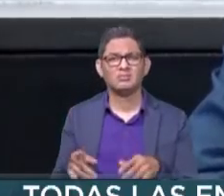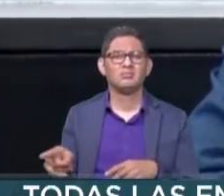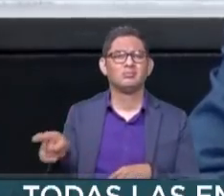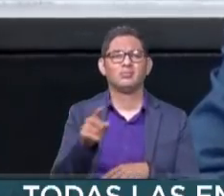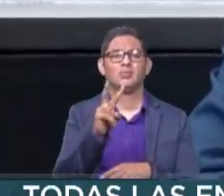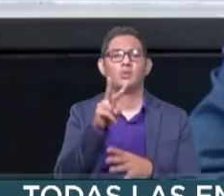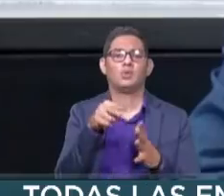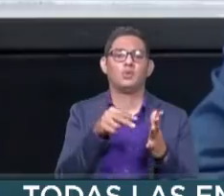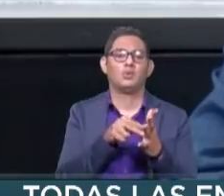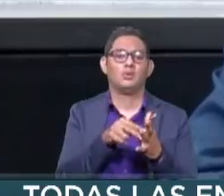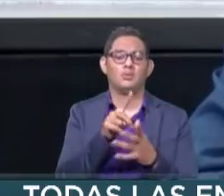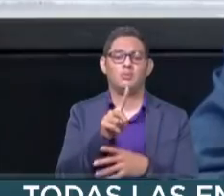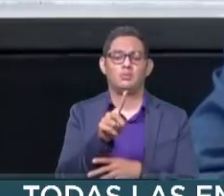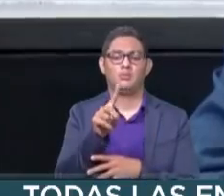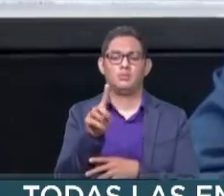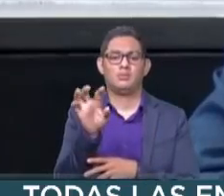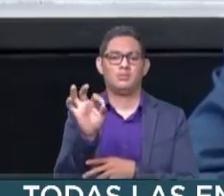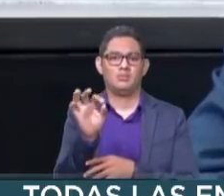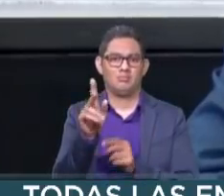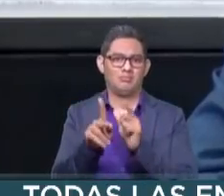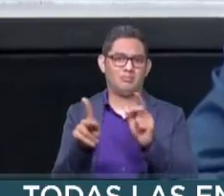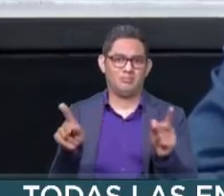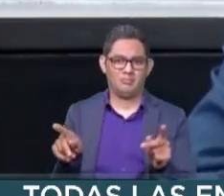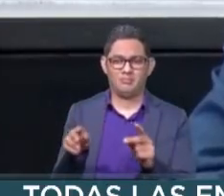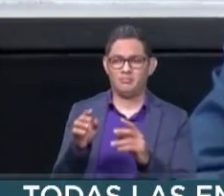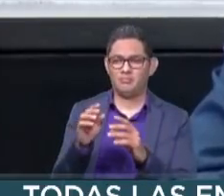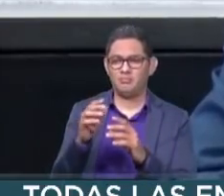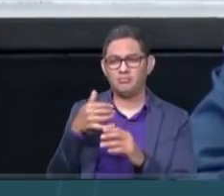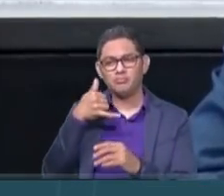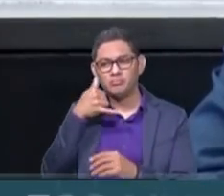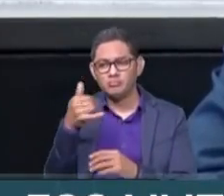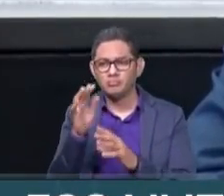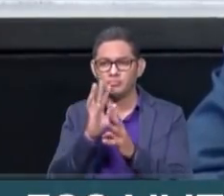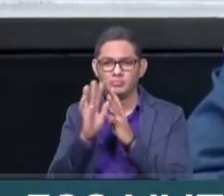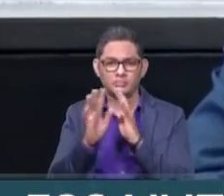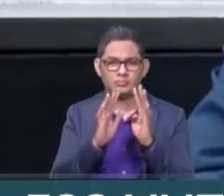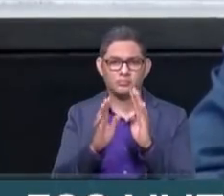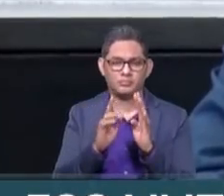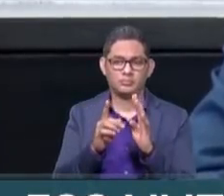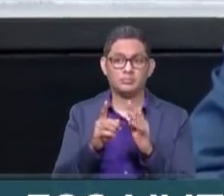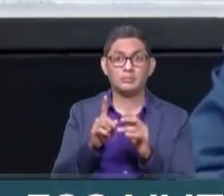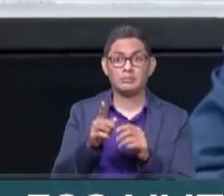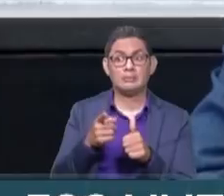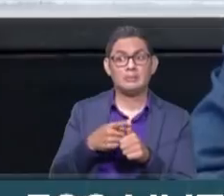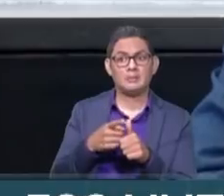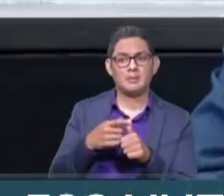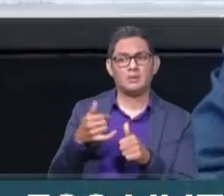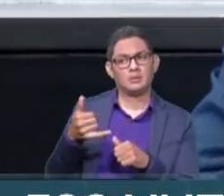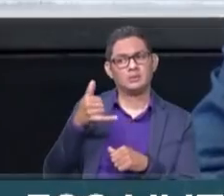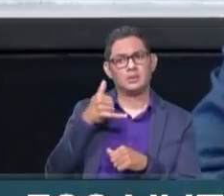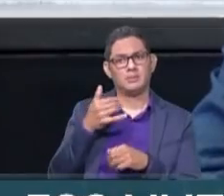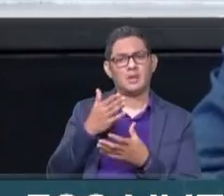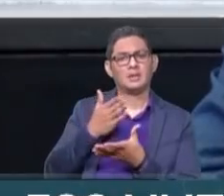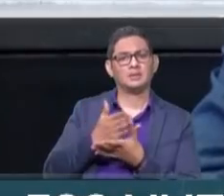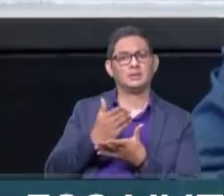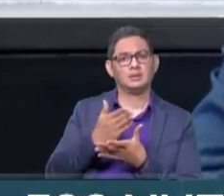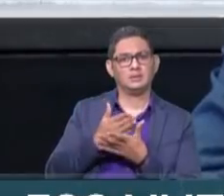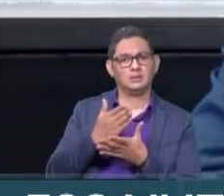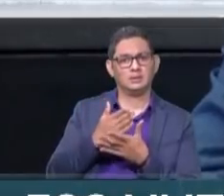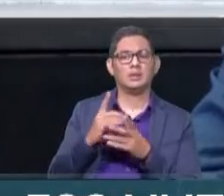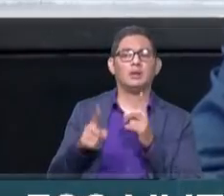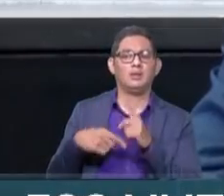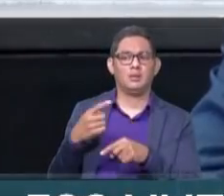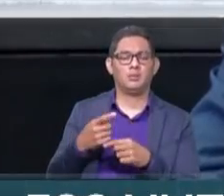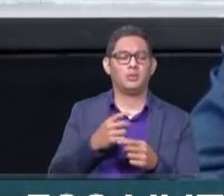de 2.119 pacientes, agendados previamente a través de llamadas telefónicas de acuerdo a la